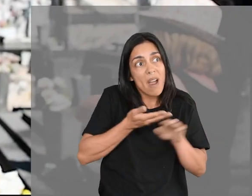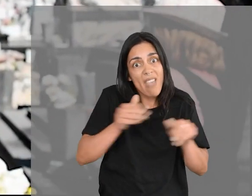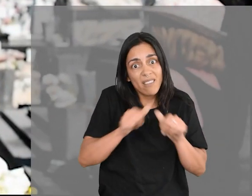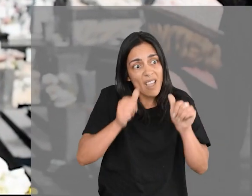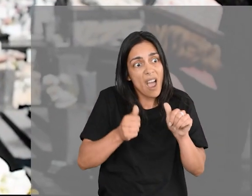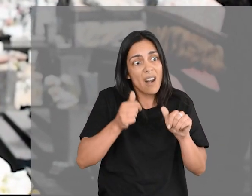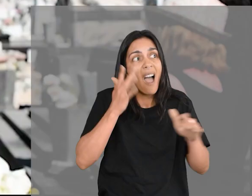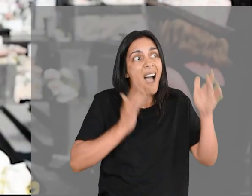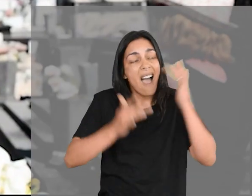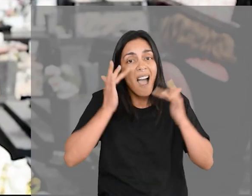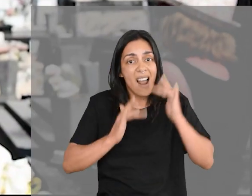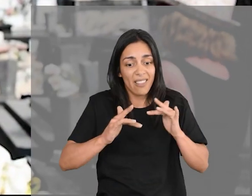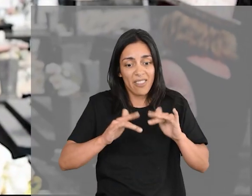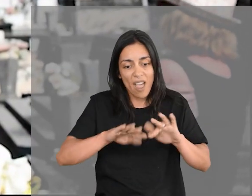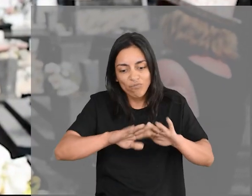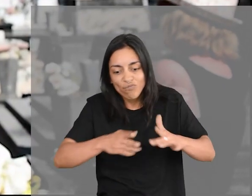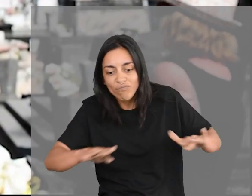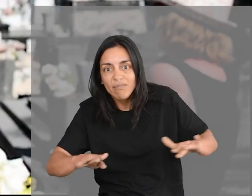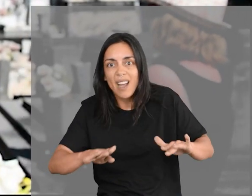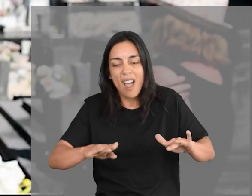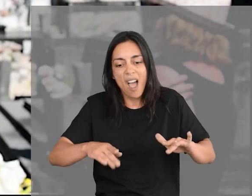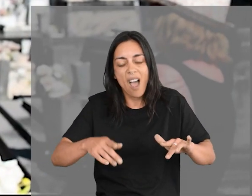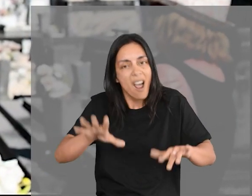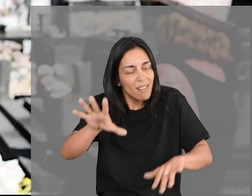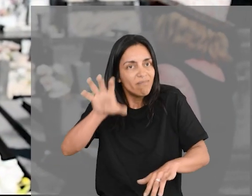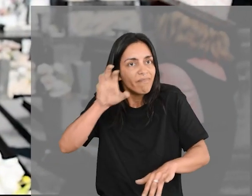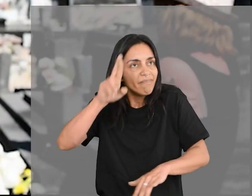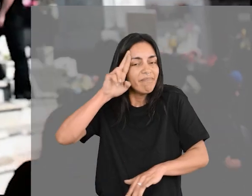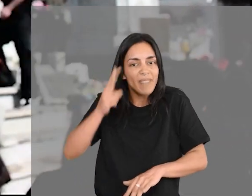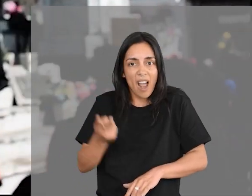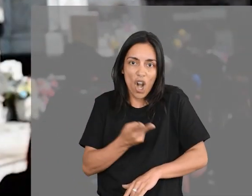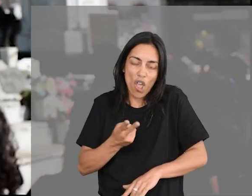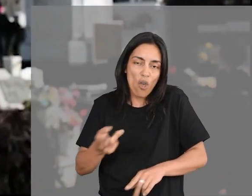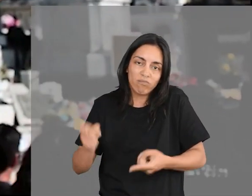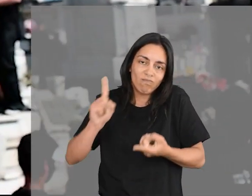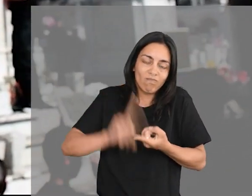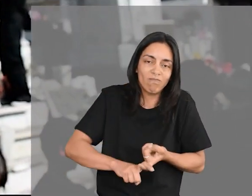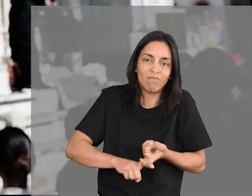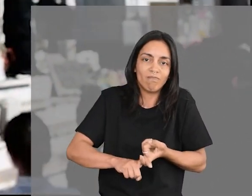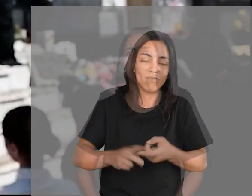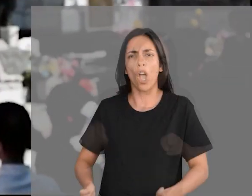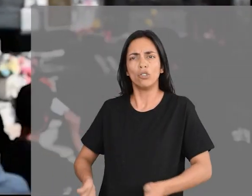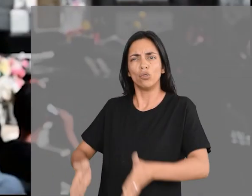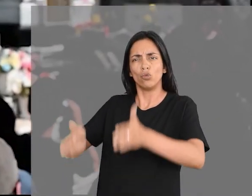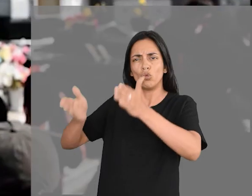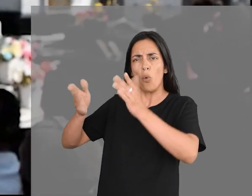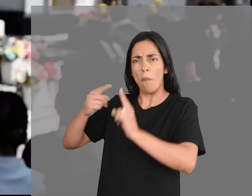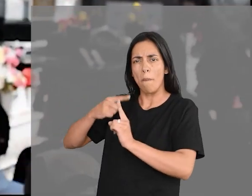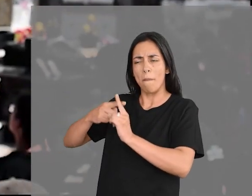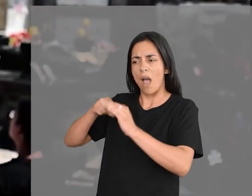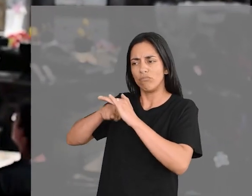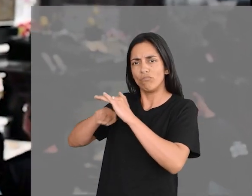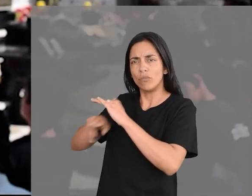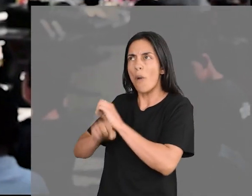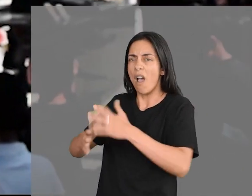una pieza de arte para conmemorarlos a ambos. Esta tumba, como pueden ver, es bastante grande y lo que